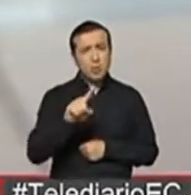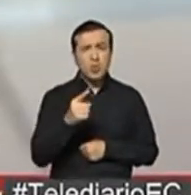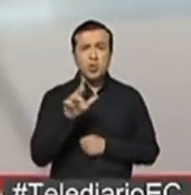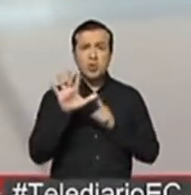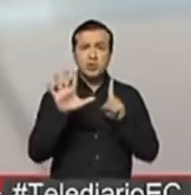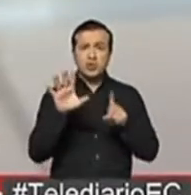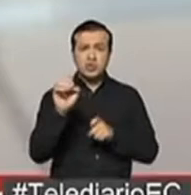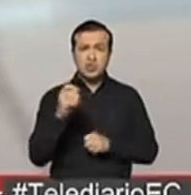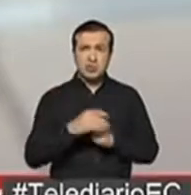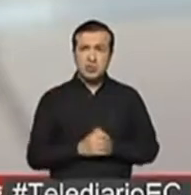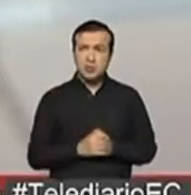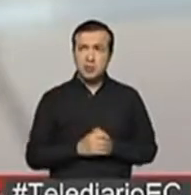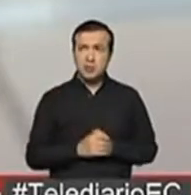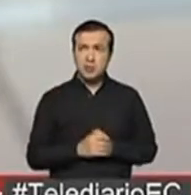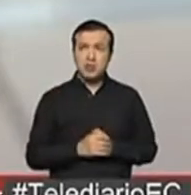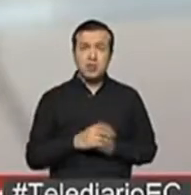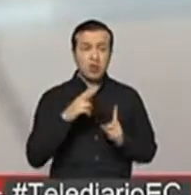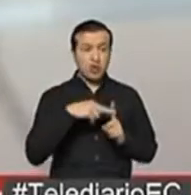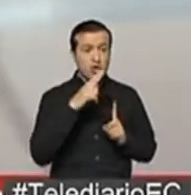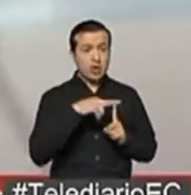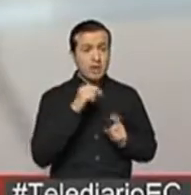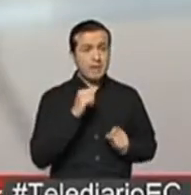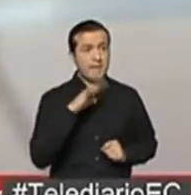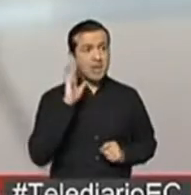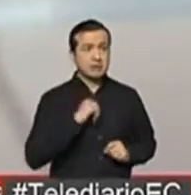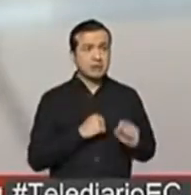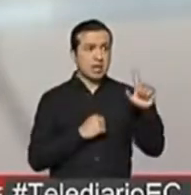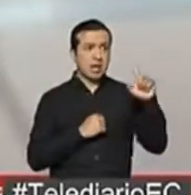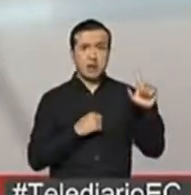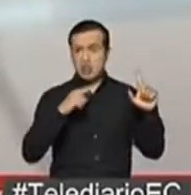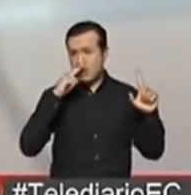sesenta más cuesta una cocacola y